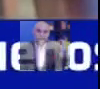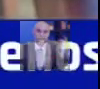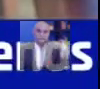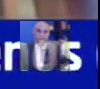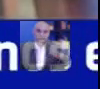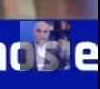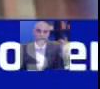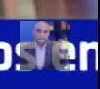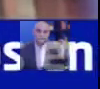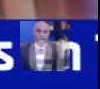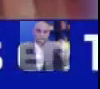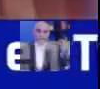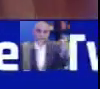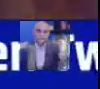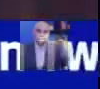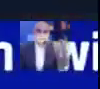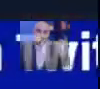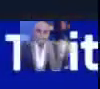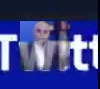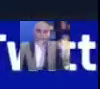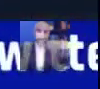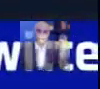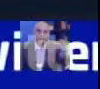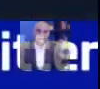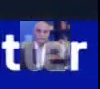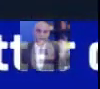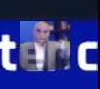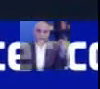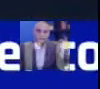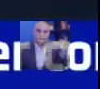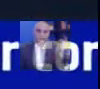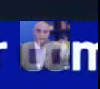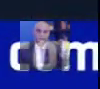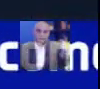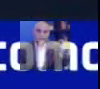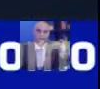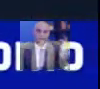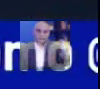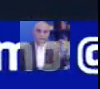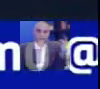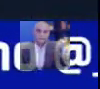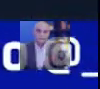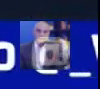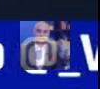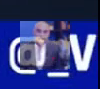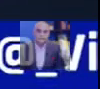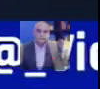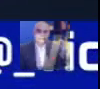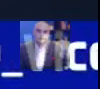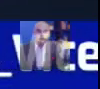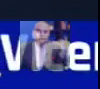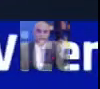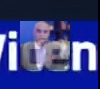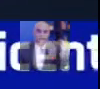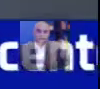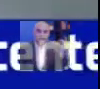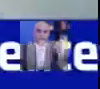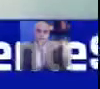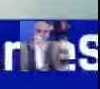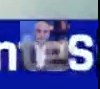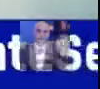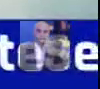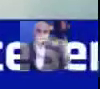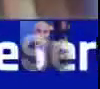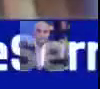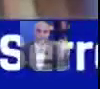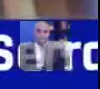sigo sosteniendo, dije que la competencia económica no es un derecho humano. Entonces, todas